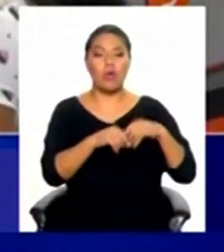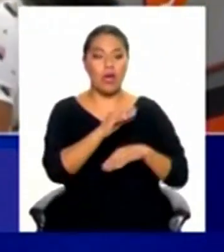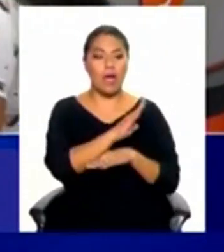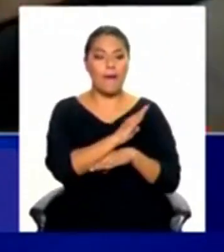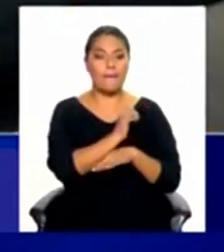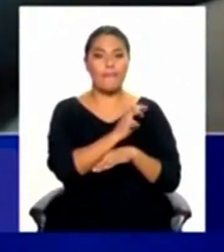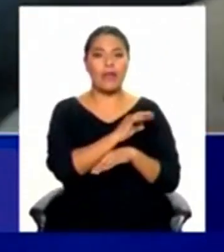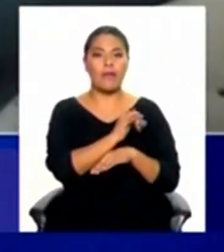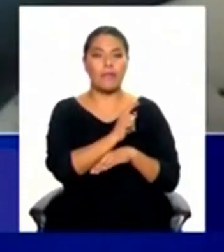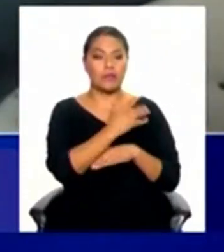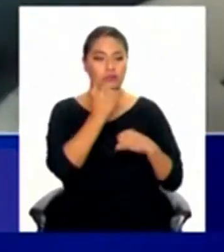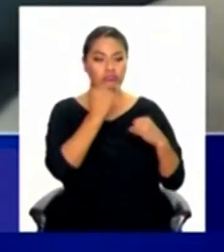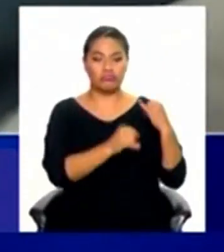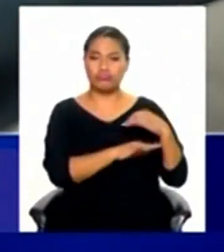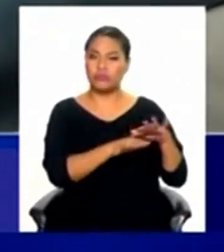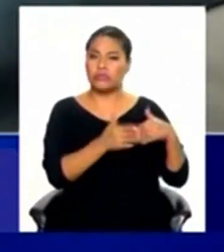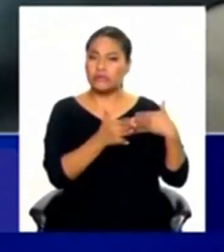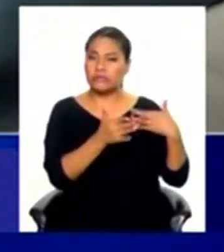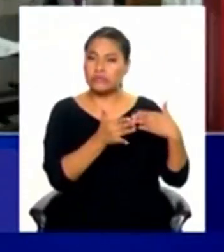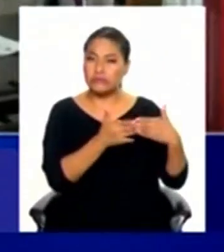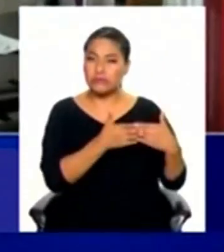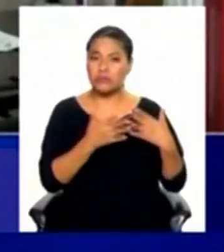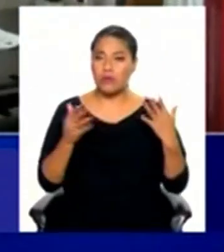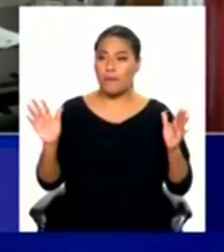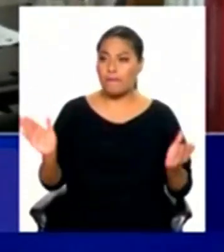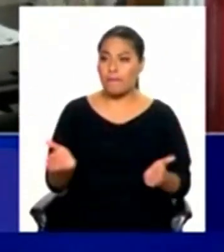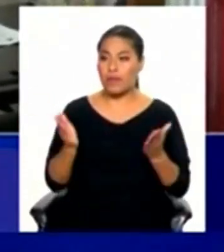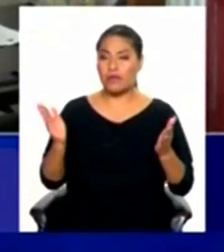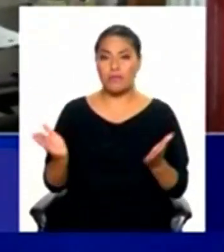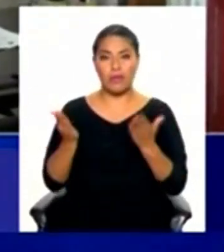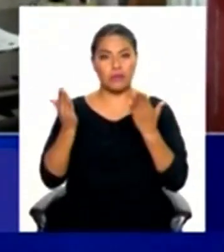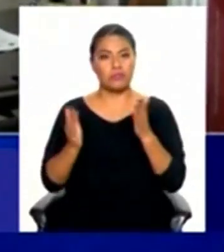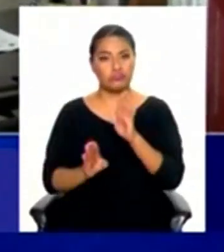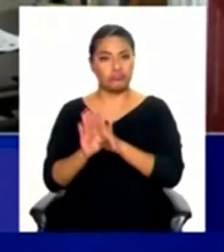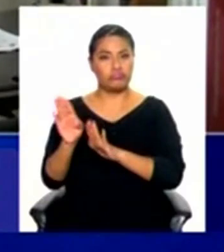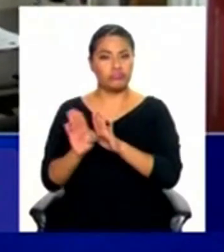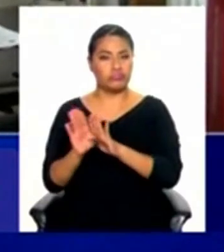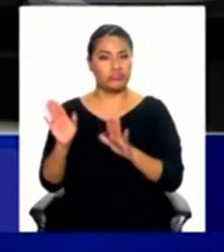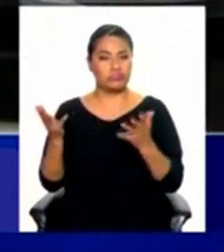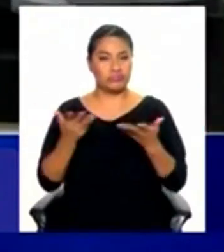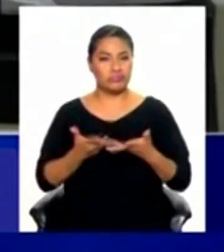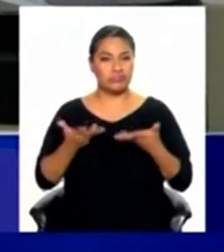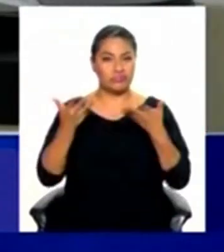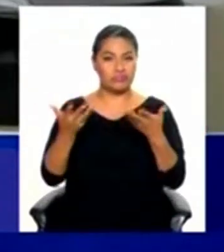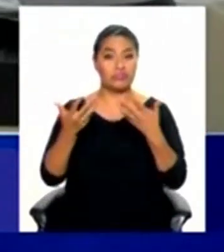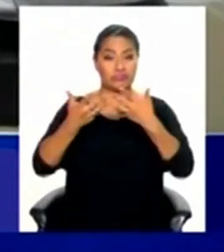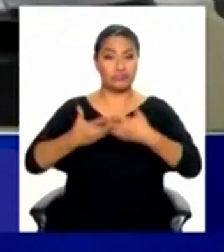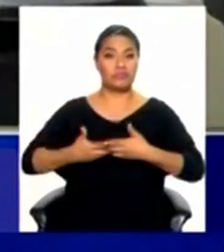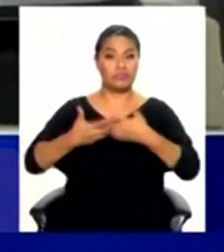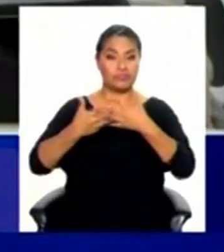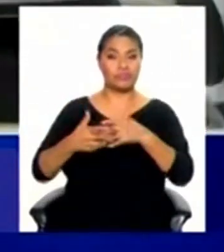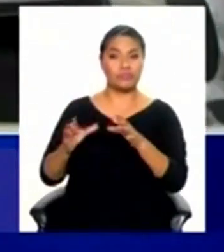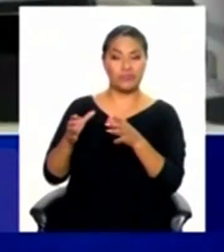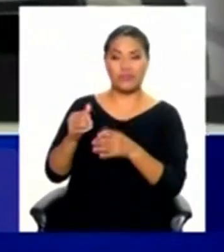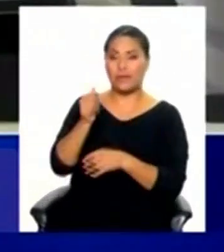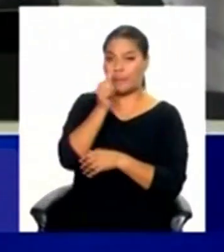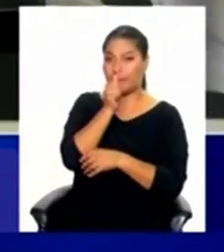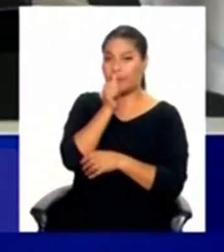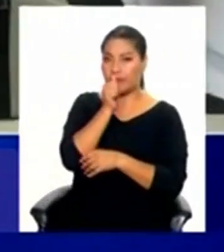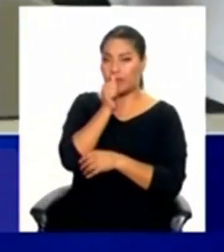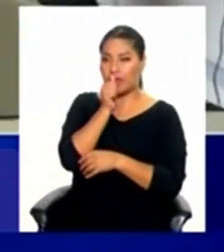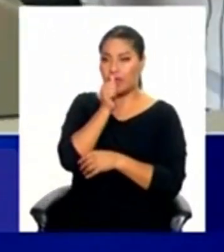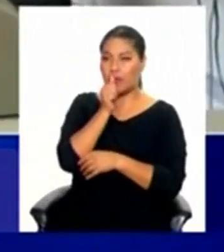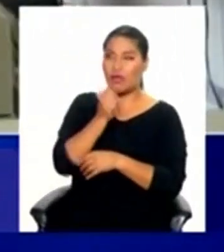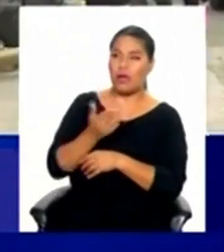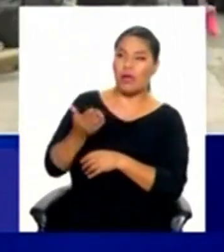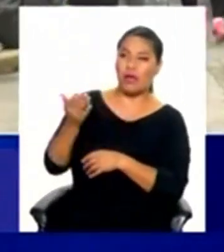resto del año pero no vemos mayor impulso mayor avance no solamente desde la inversión privada creo que lo hablamos la